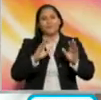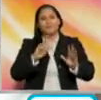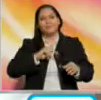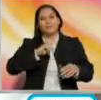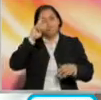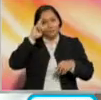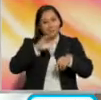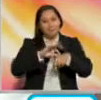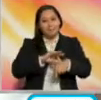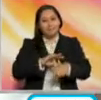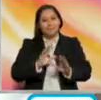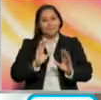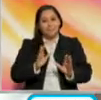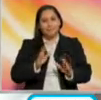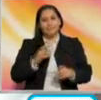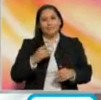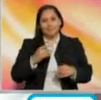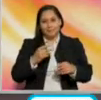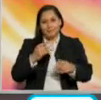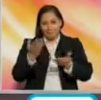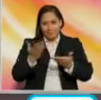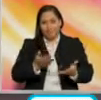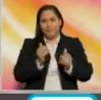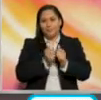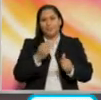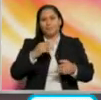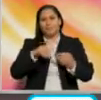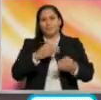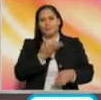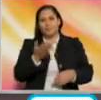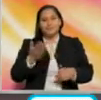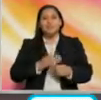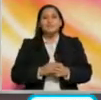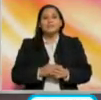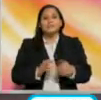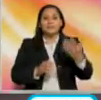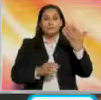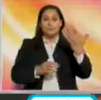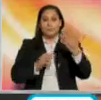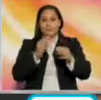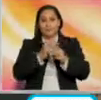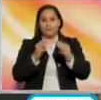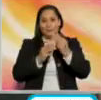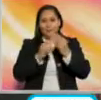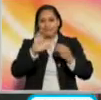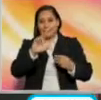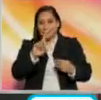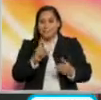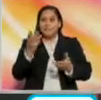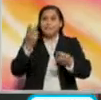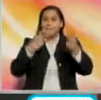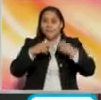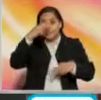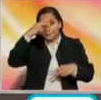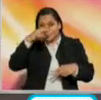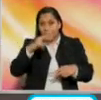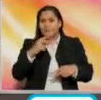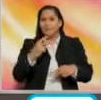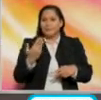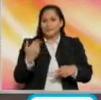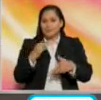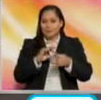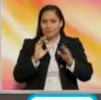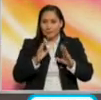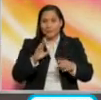se ha hecho realidad y estoy aquí con todos vosotros. Después de 5 materiales discográficos, vienes a México, que platicábamos